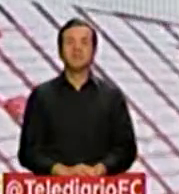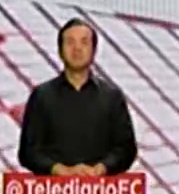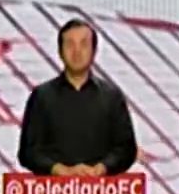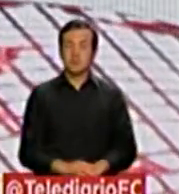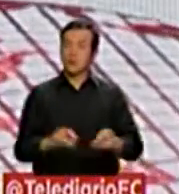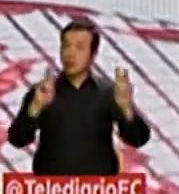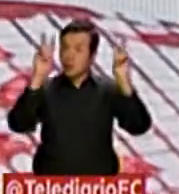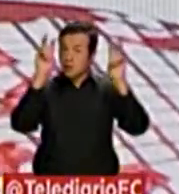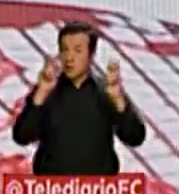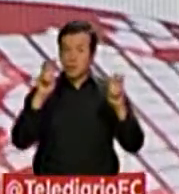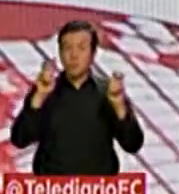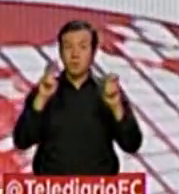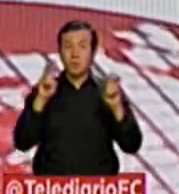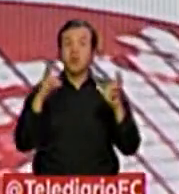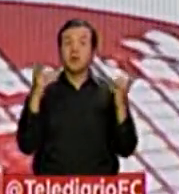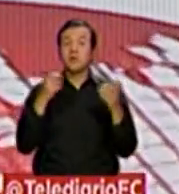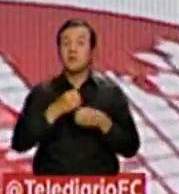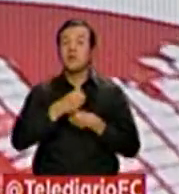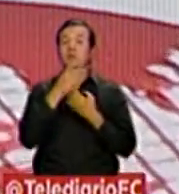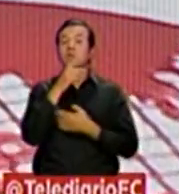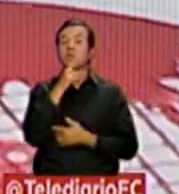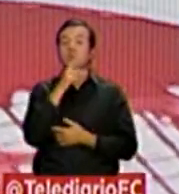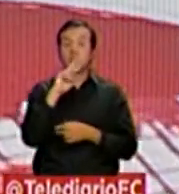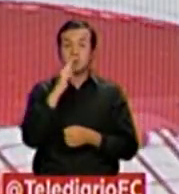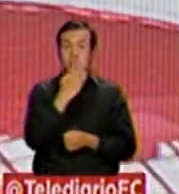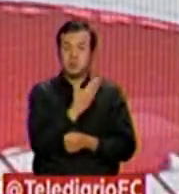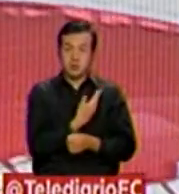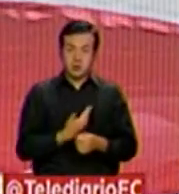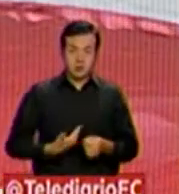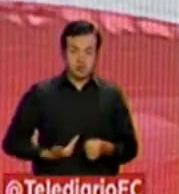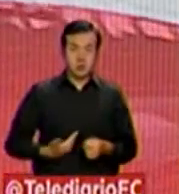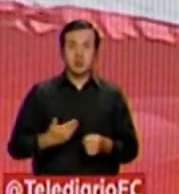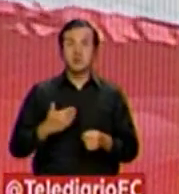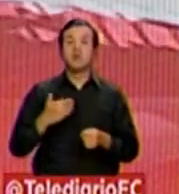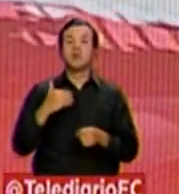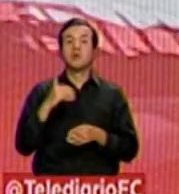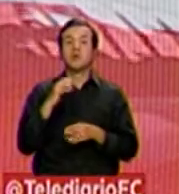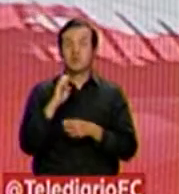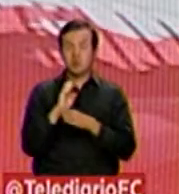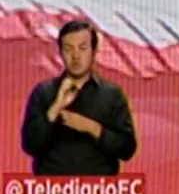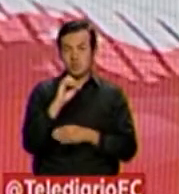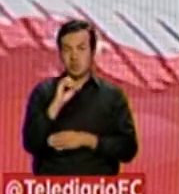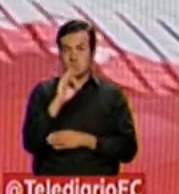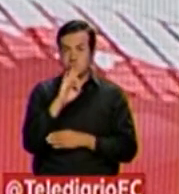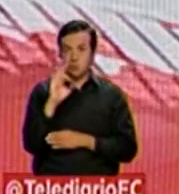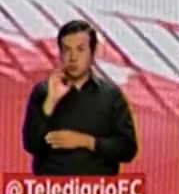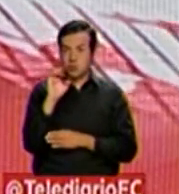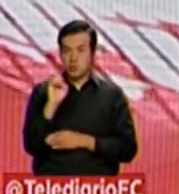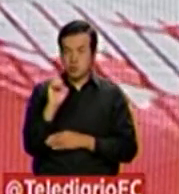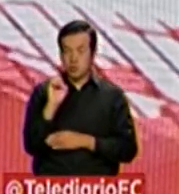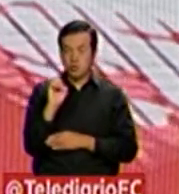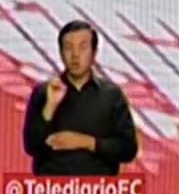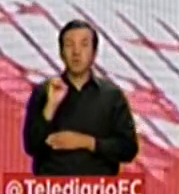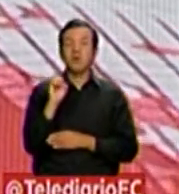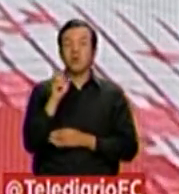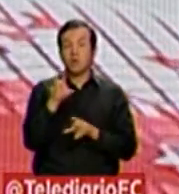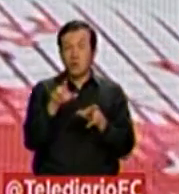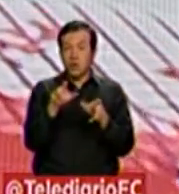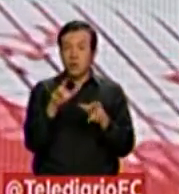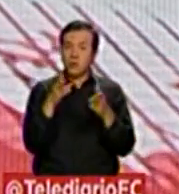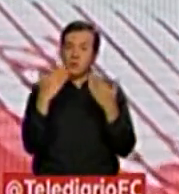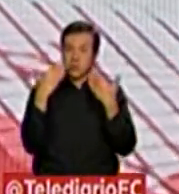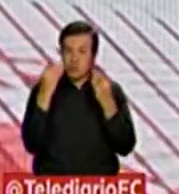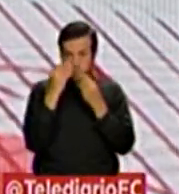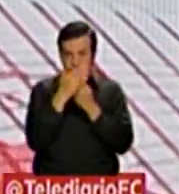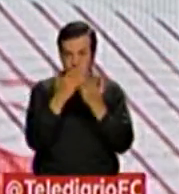Y varios temas de coyuntura nacional fueron abordados por el vicepresidente de la República, Otto Sonnenholzner, en un enlace radial en la ciudad de